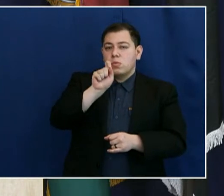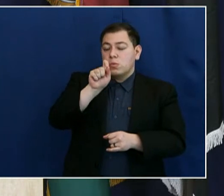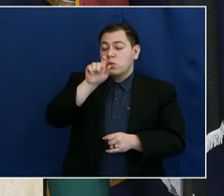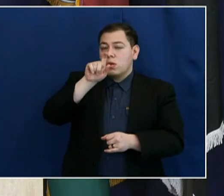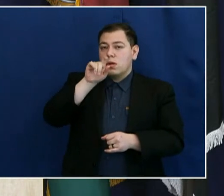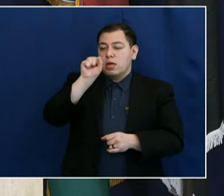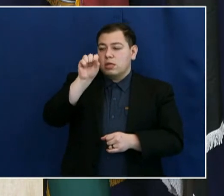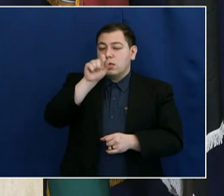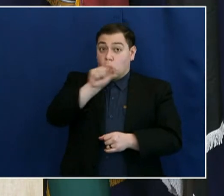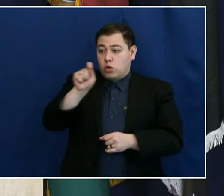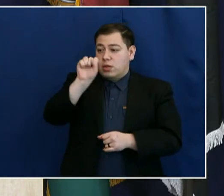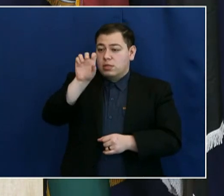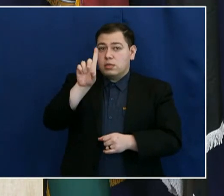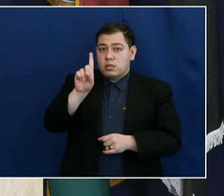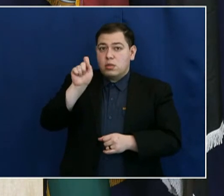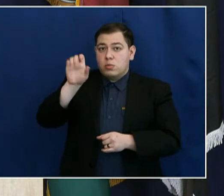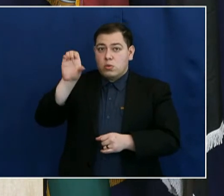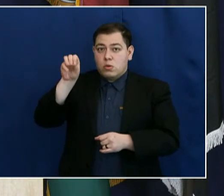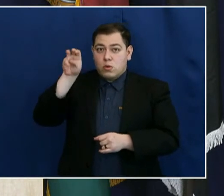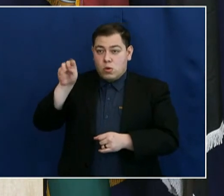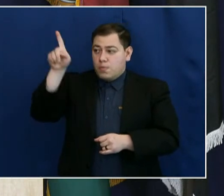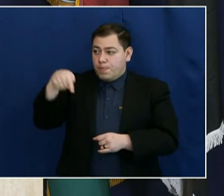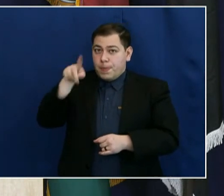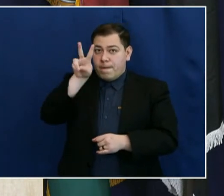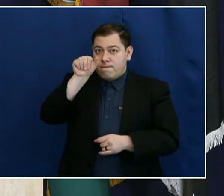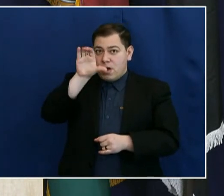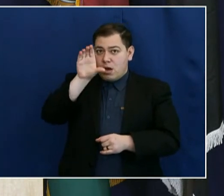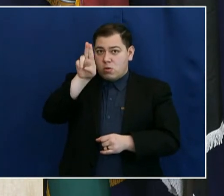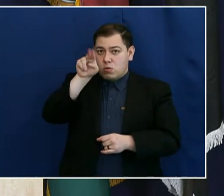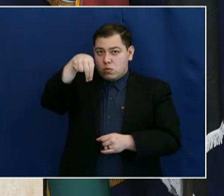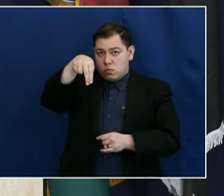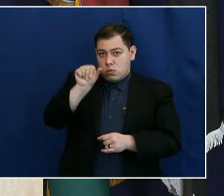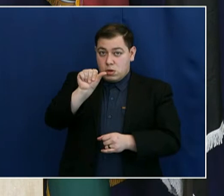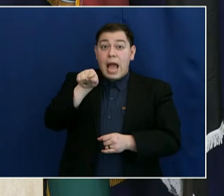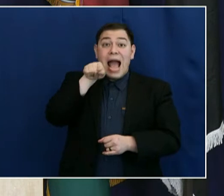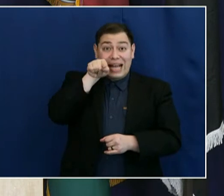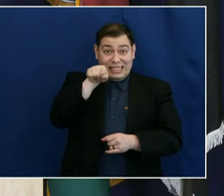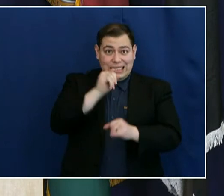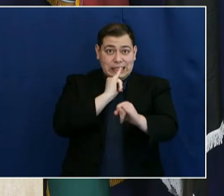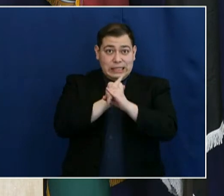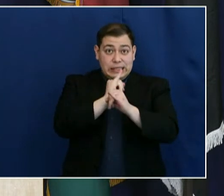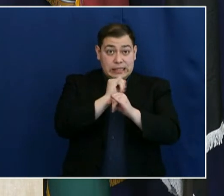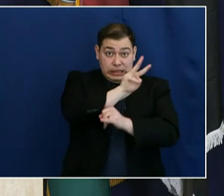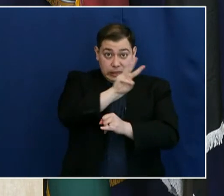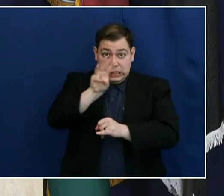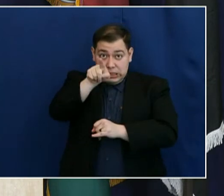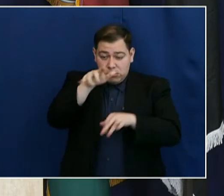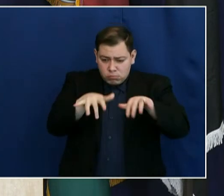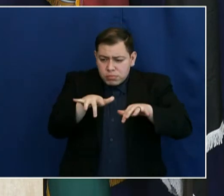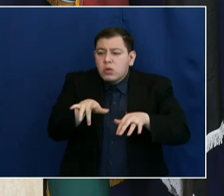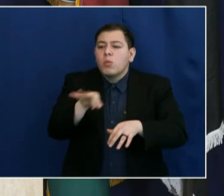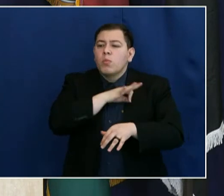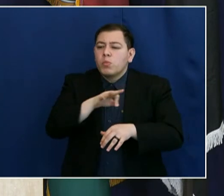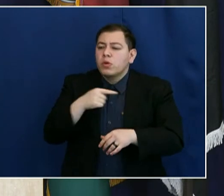coronavirus-sd.com/vacuna. El sitio de vacunaciones en el consulado tendrá hasta 100 vacunas diarias dependiendo del suministro disponible. Así que